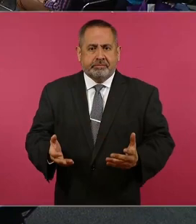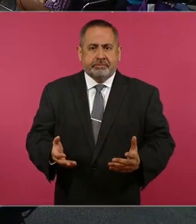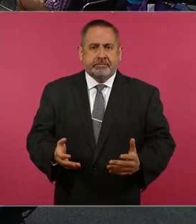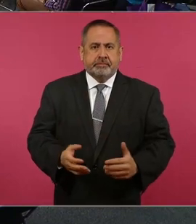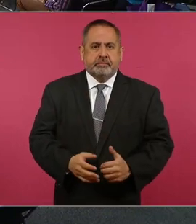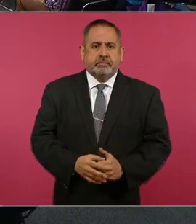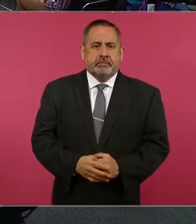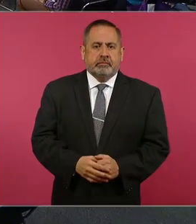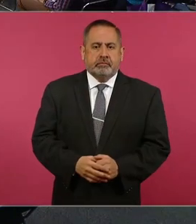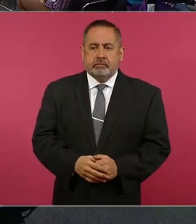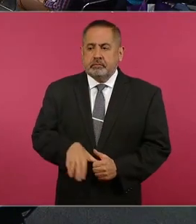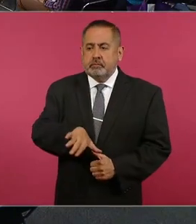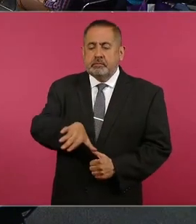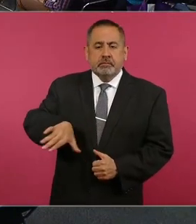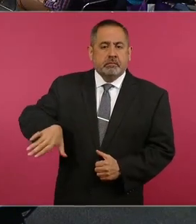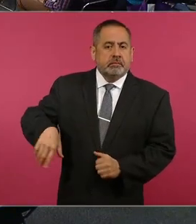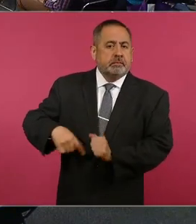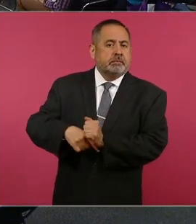oculta